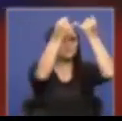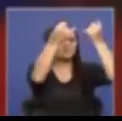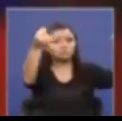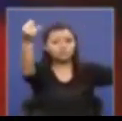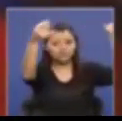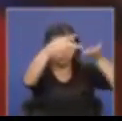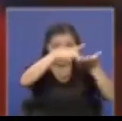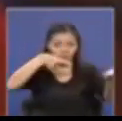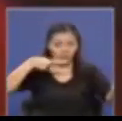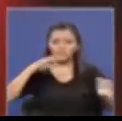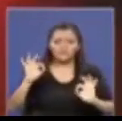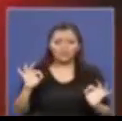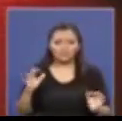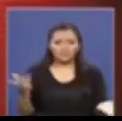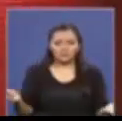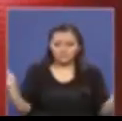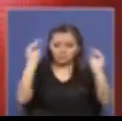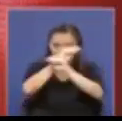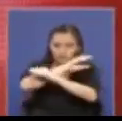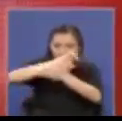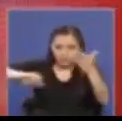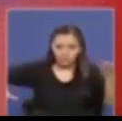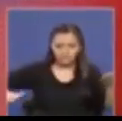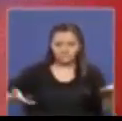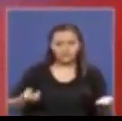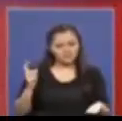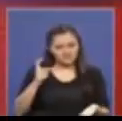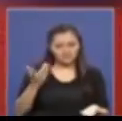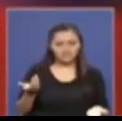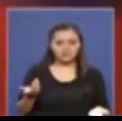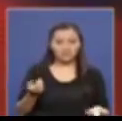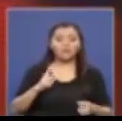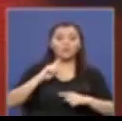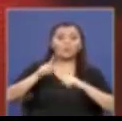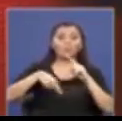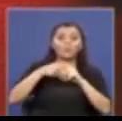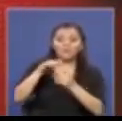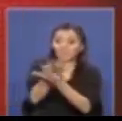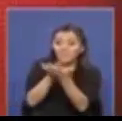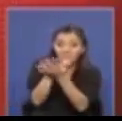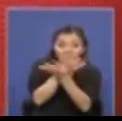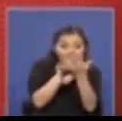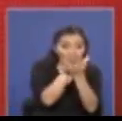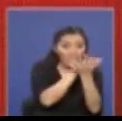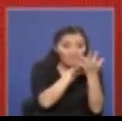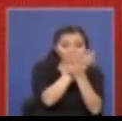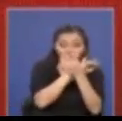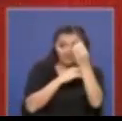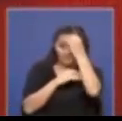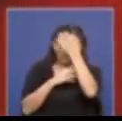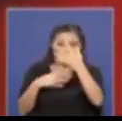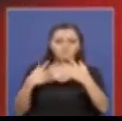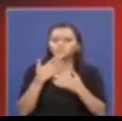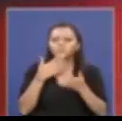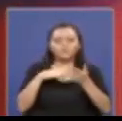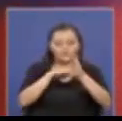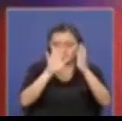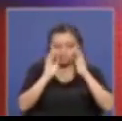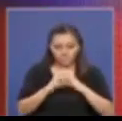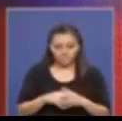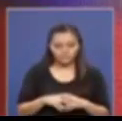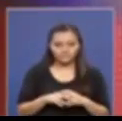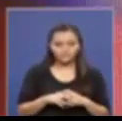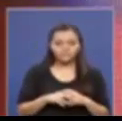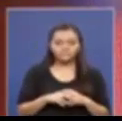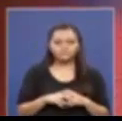públicas. Sigamos. Es que si distorsiona la información, se toman malas decisiones. Supongan ustedes